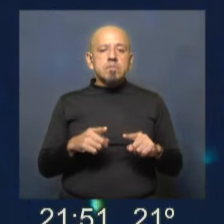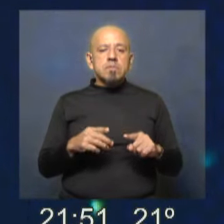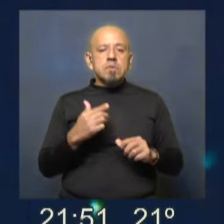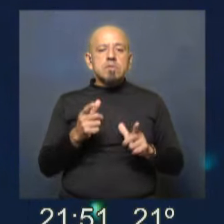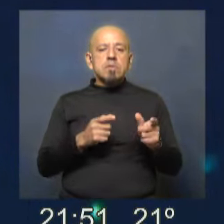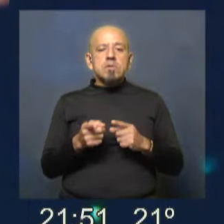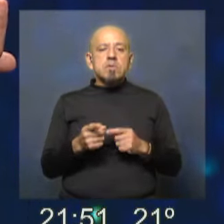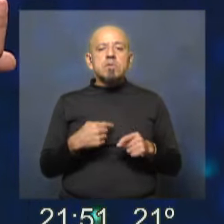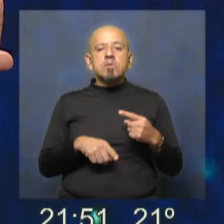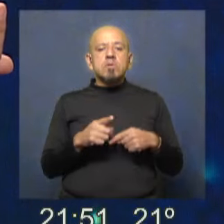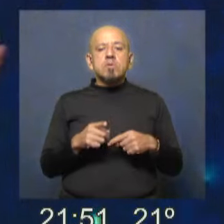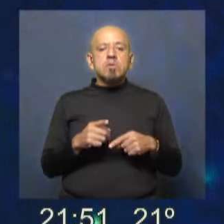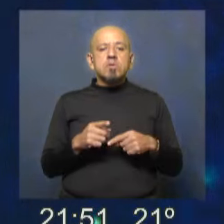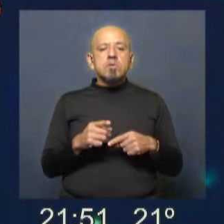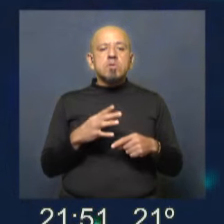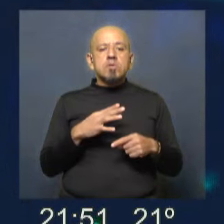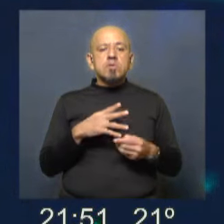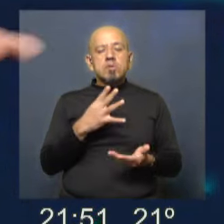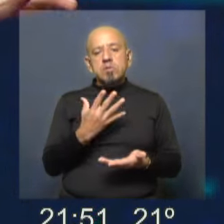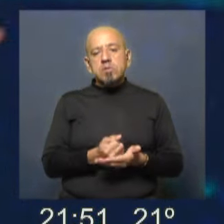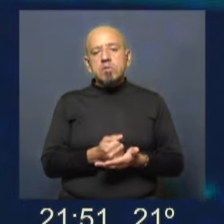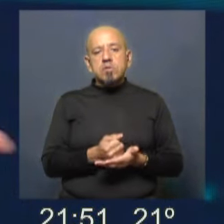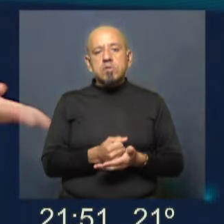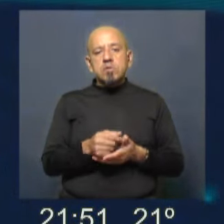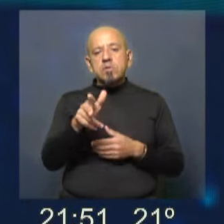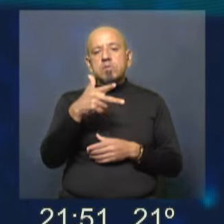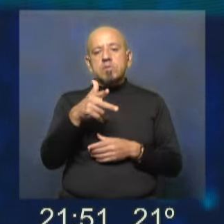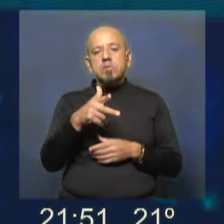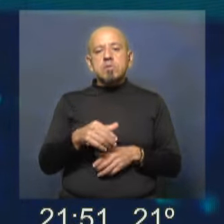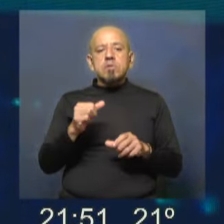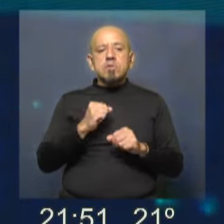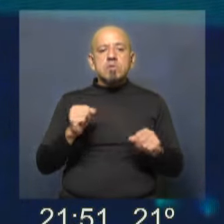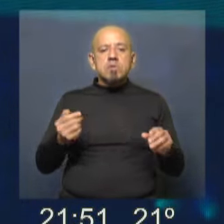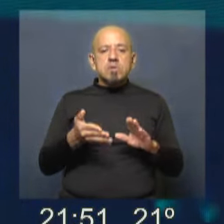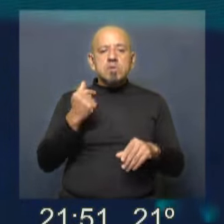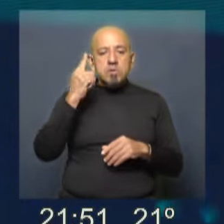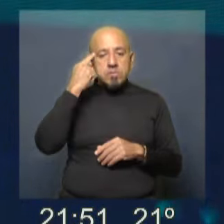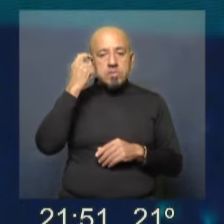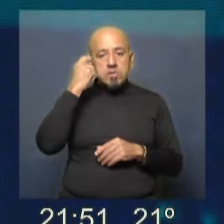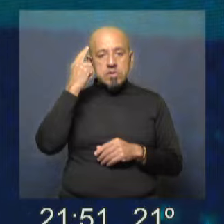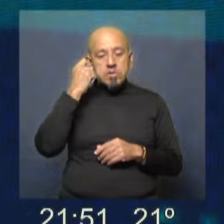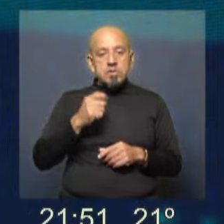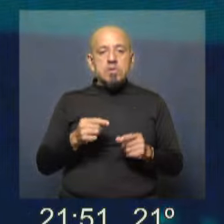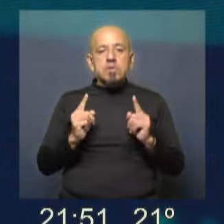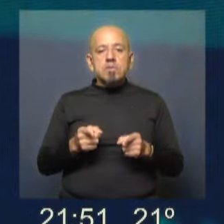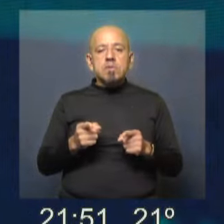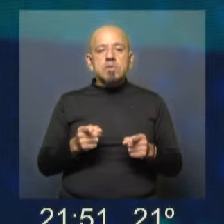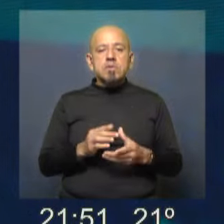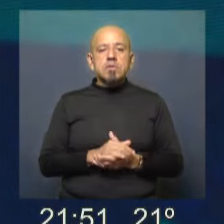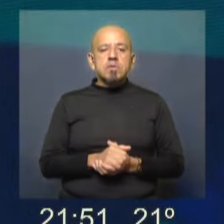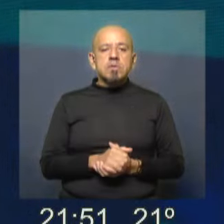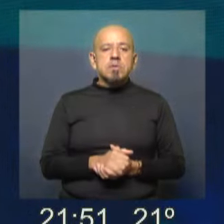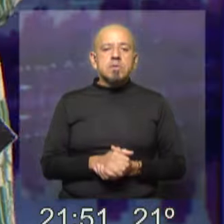personas, ¿no? Entonces el hecho de registrarlo y filmarlo hace que se pueda expandir un poco esa experiencia también, que no es solo la de escuchar la